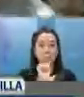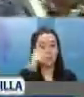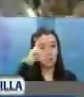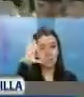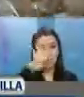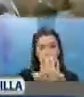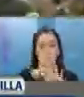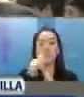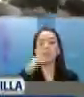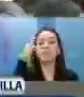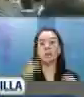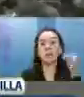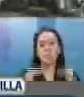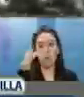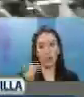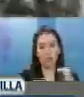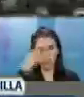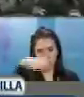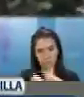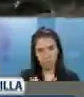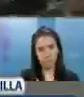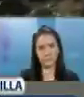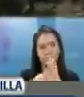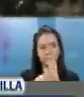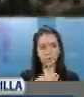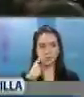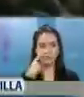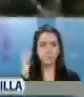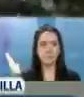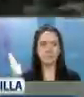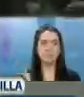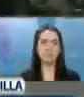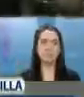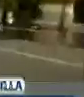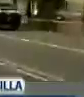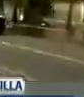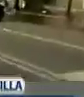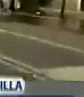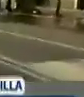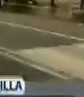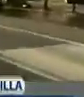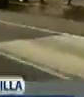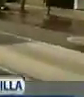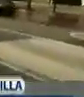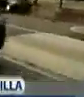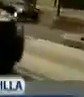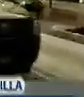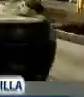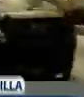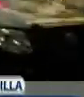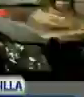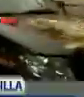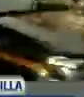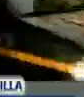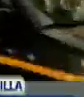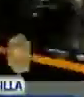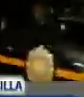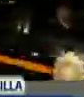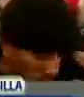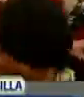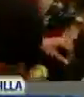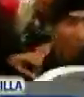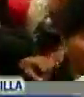decía, ¿qué tanto estamos aquí? Lo que hicimos fue un trabajo de equipo, un trabajo Ministerio de Gobernación,